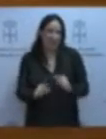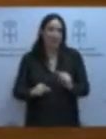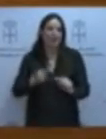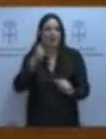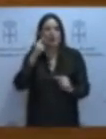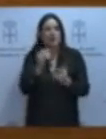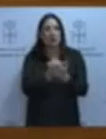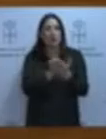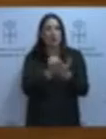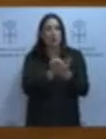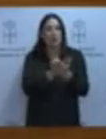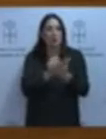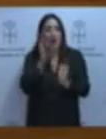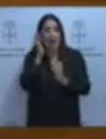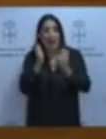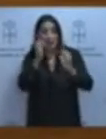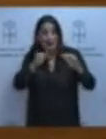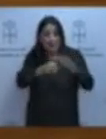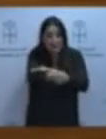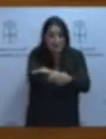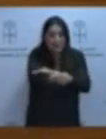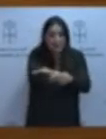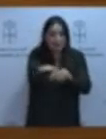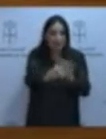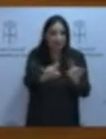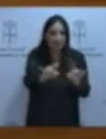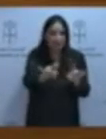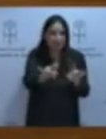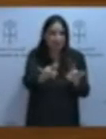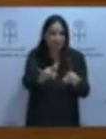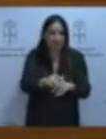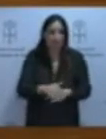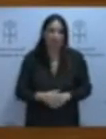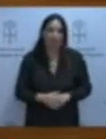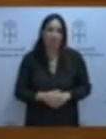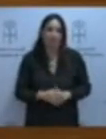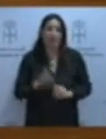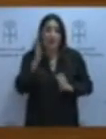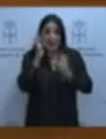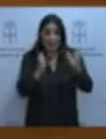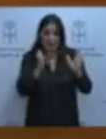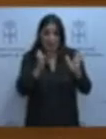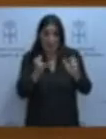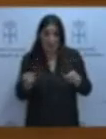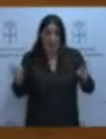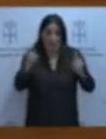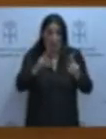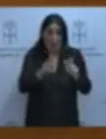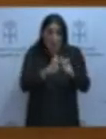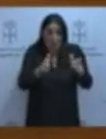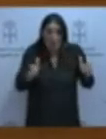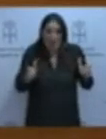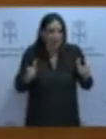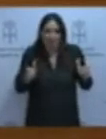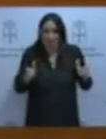políticas de reintroducción de especies no sirvieron absolutamente de nada. La especie no solo no se recupera, sino